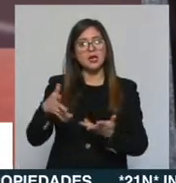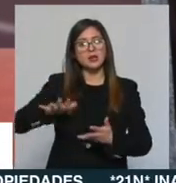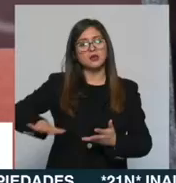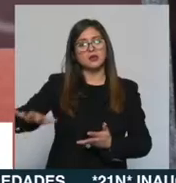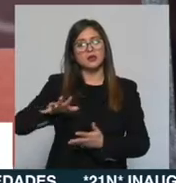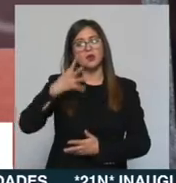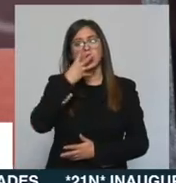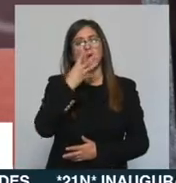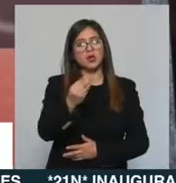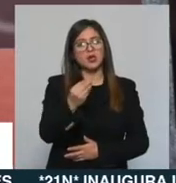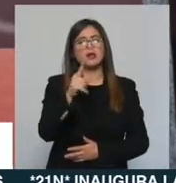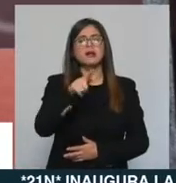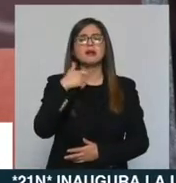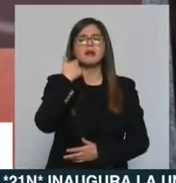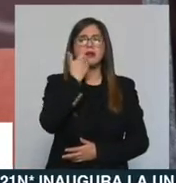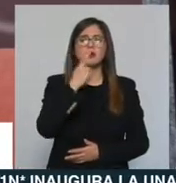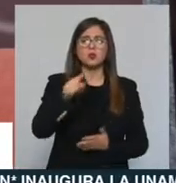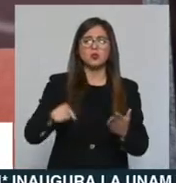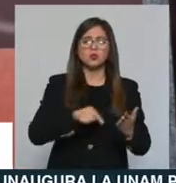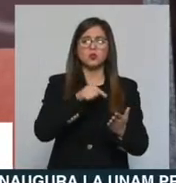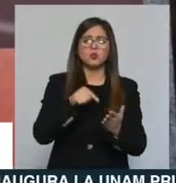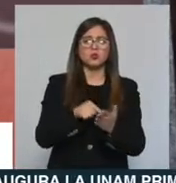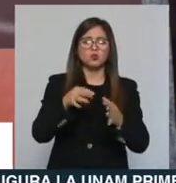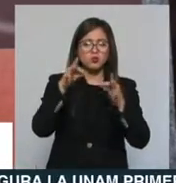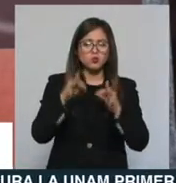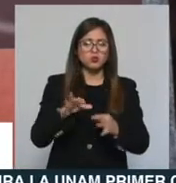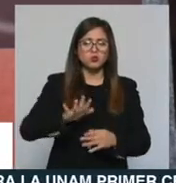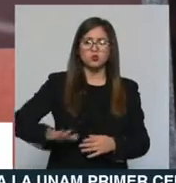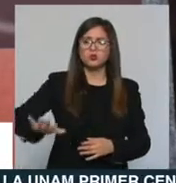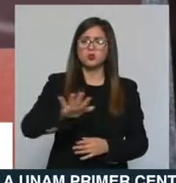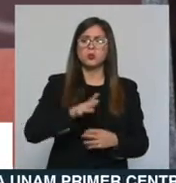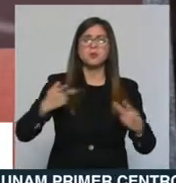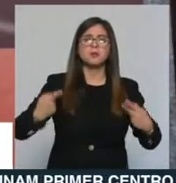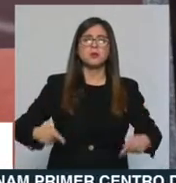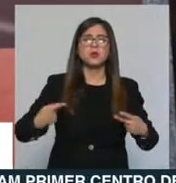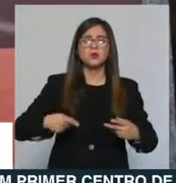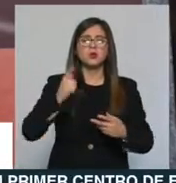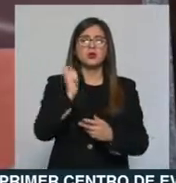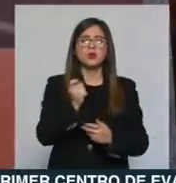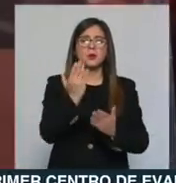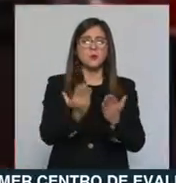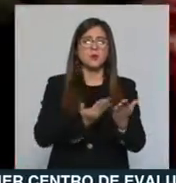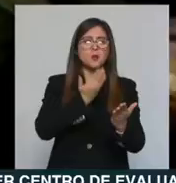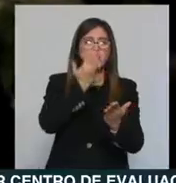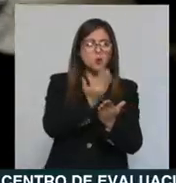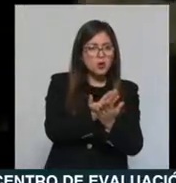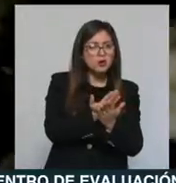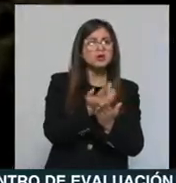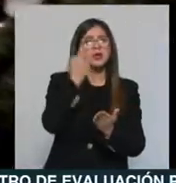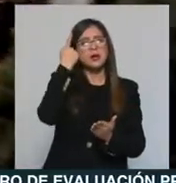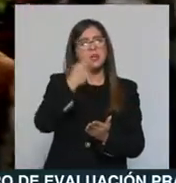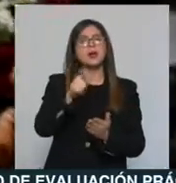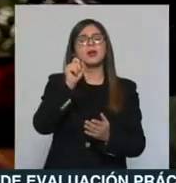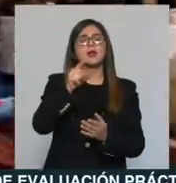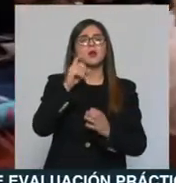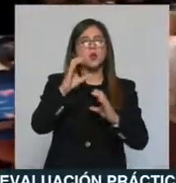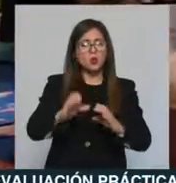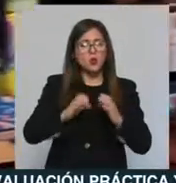es generar un espacio para todo este tipo de propuestas que son sustentables,